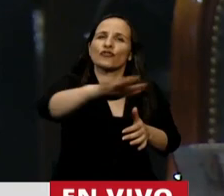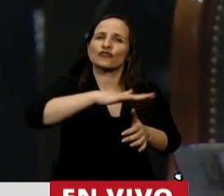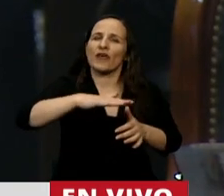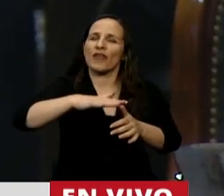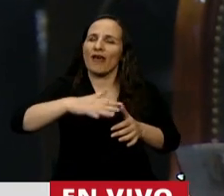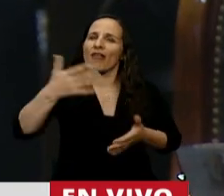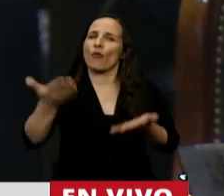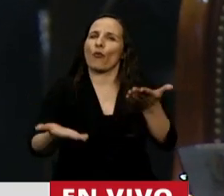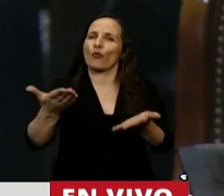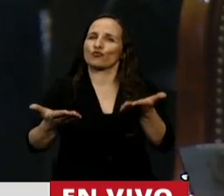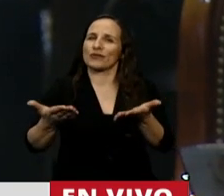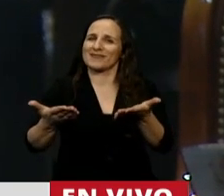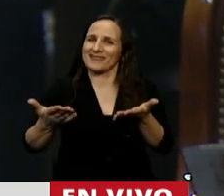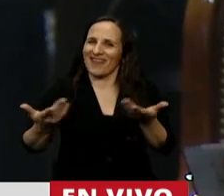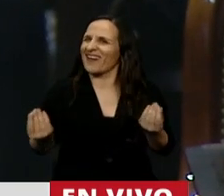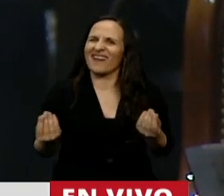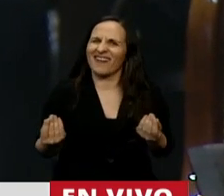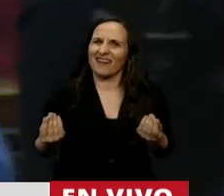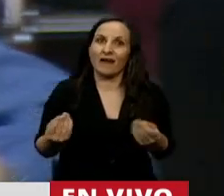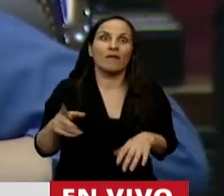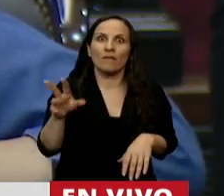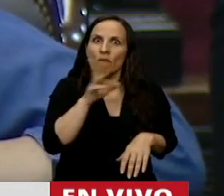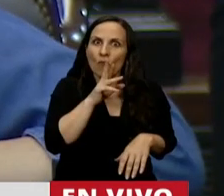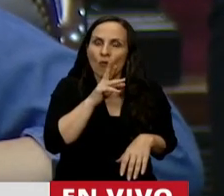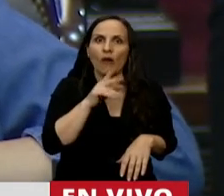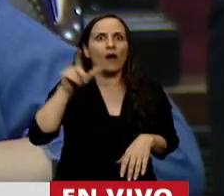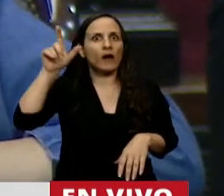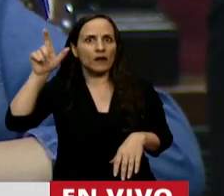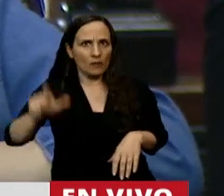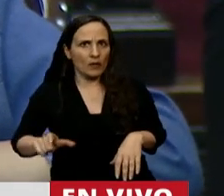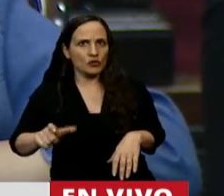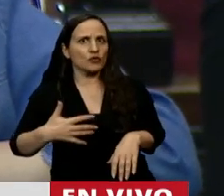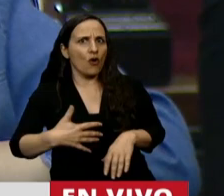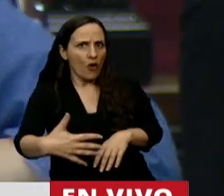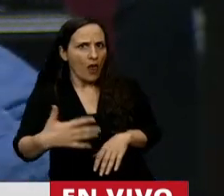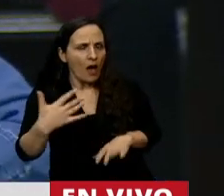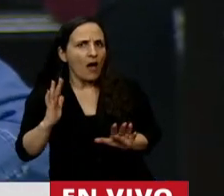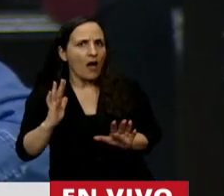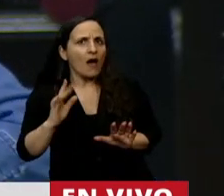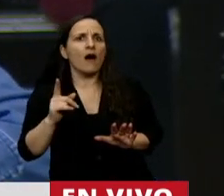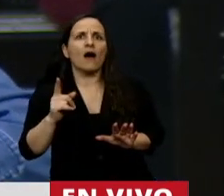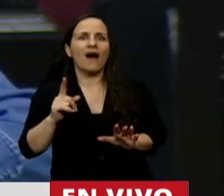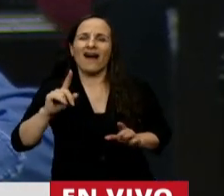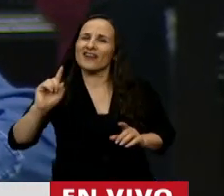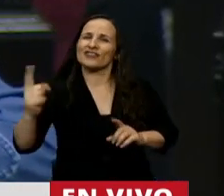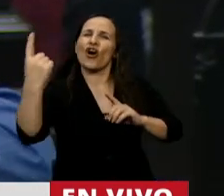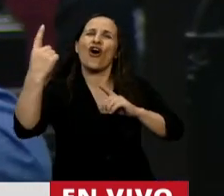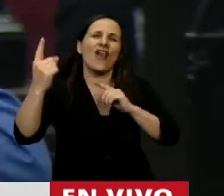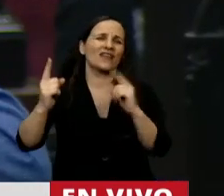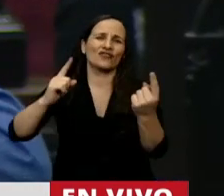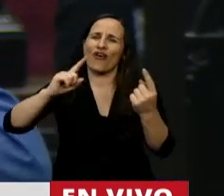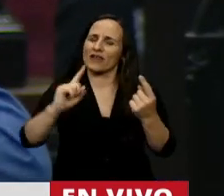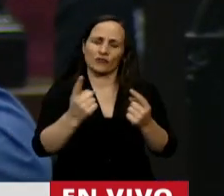es que las mujeres y personas gestantes no estemos nunca más solas ante